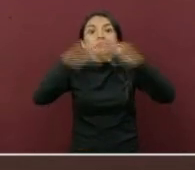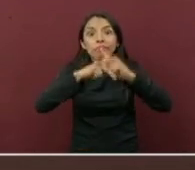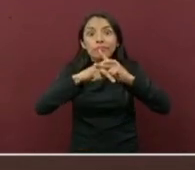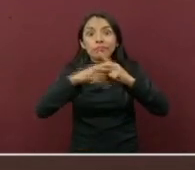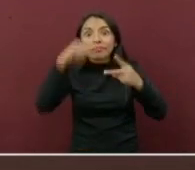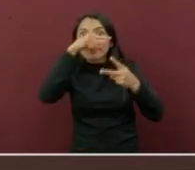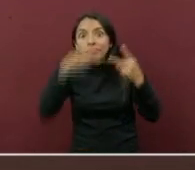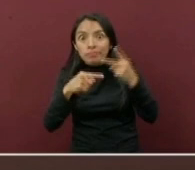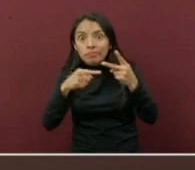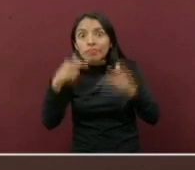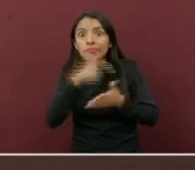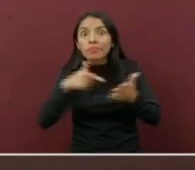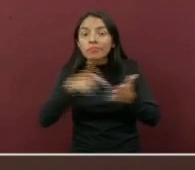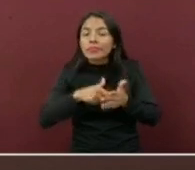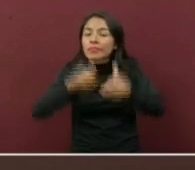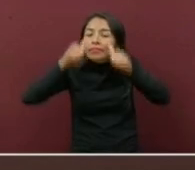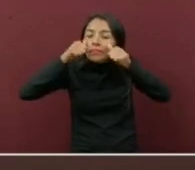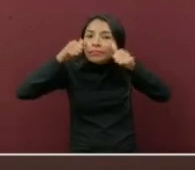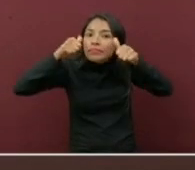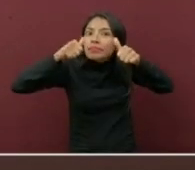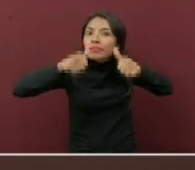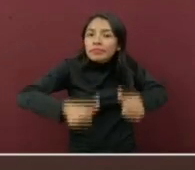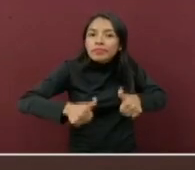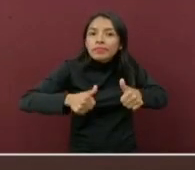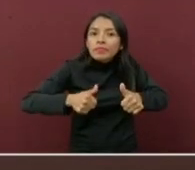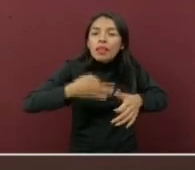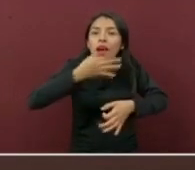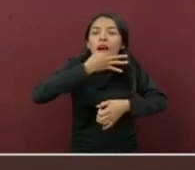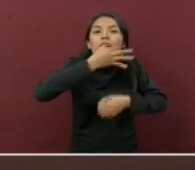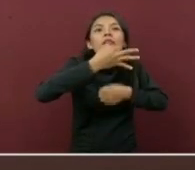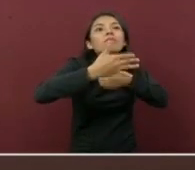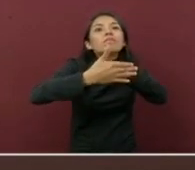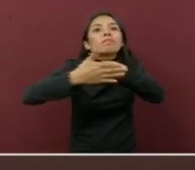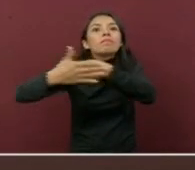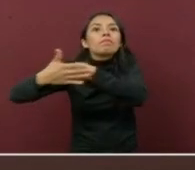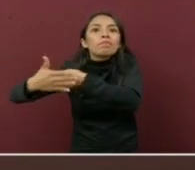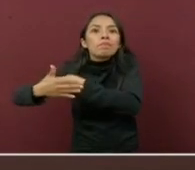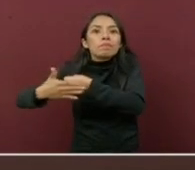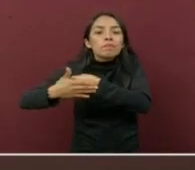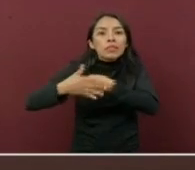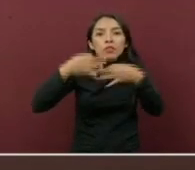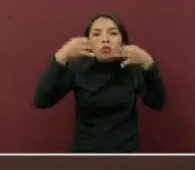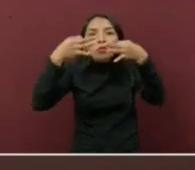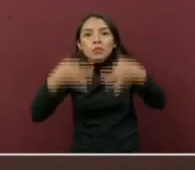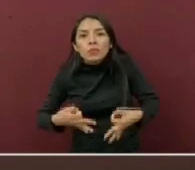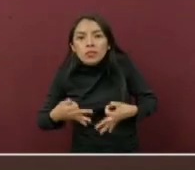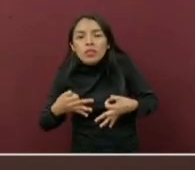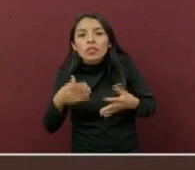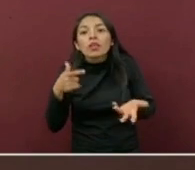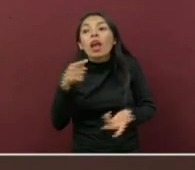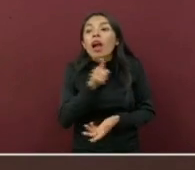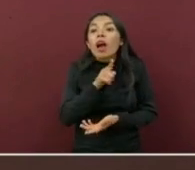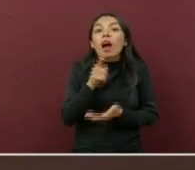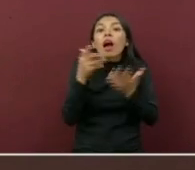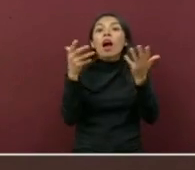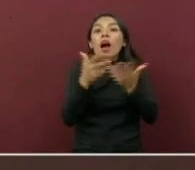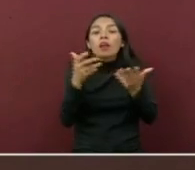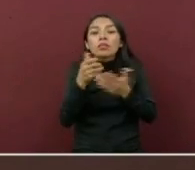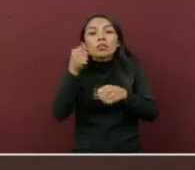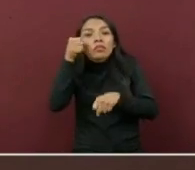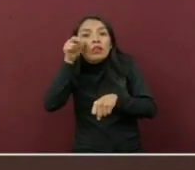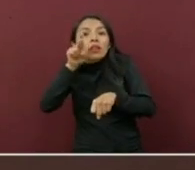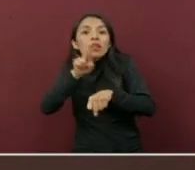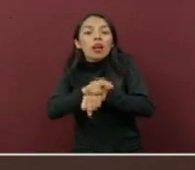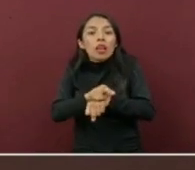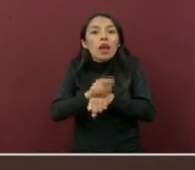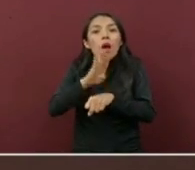muy pendientes de los avisos oficiales que está realizando la secretaria del bienestar